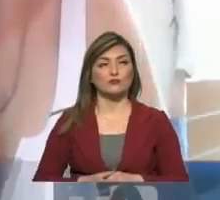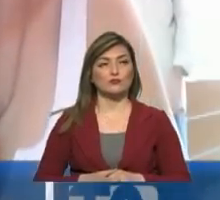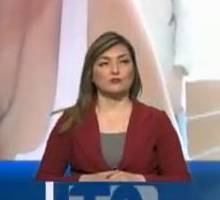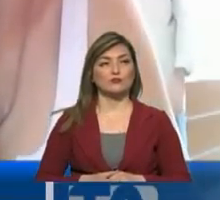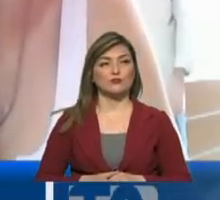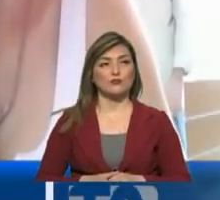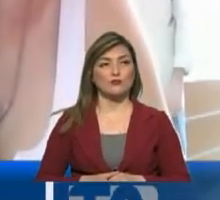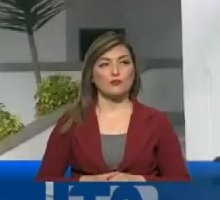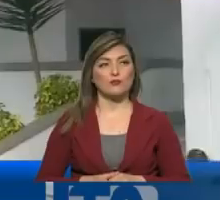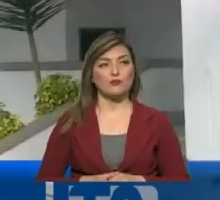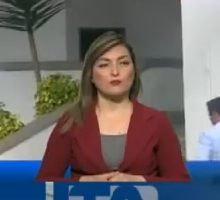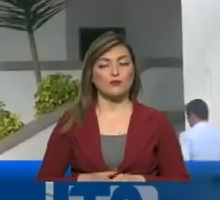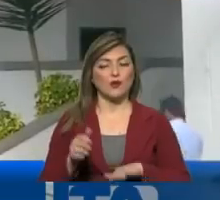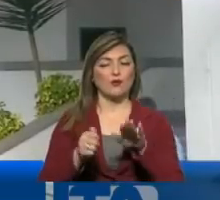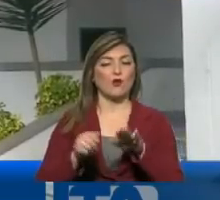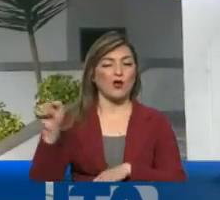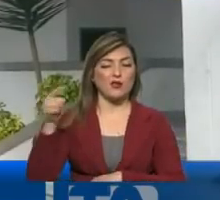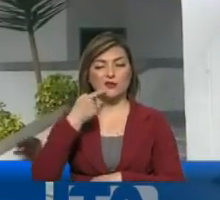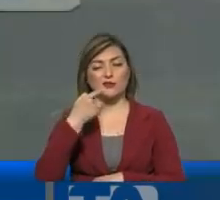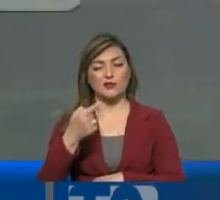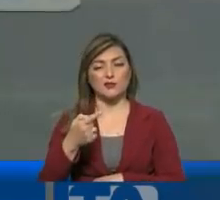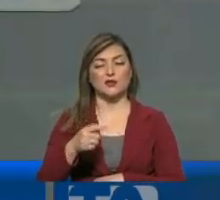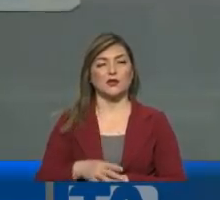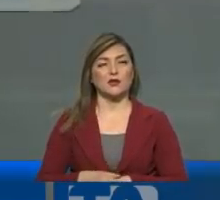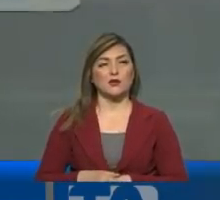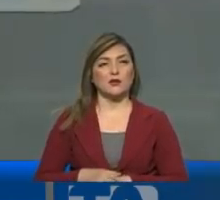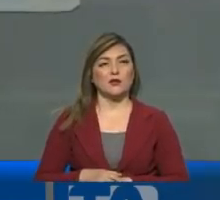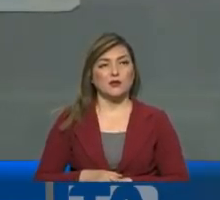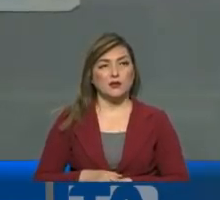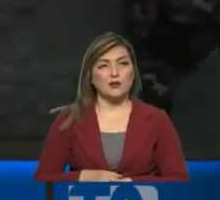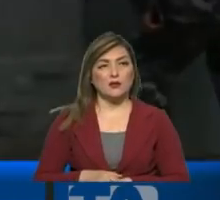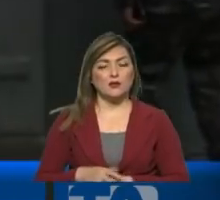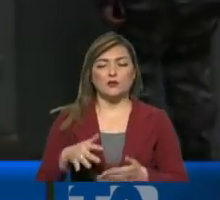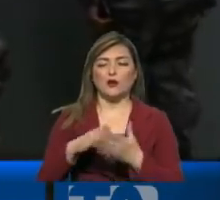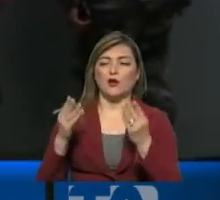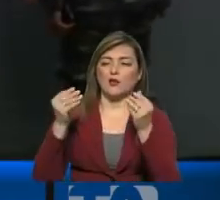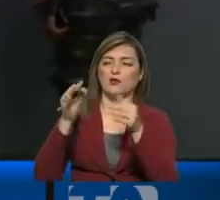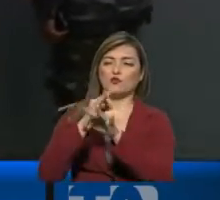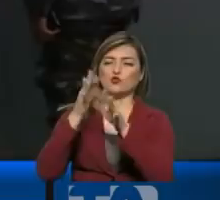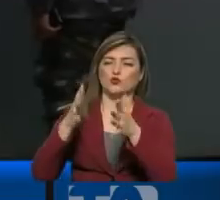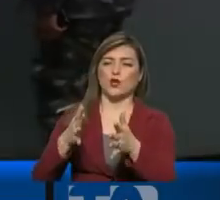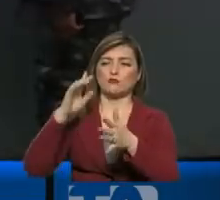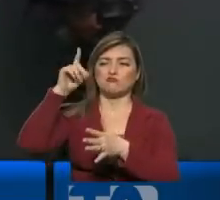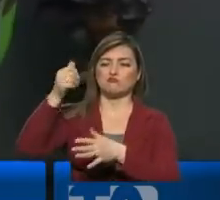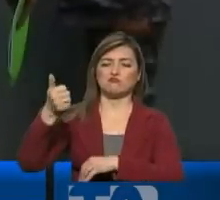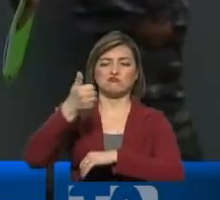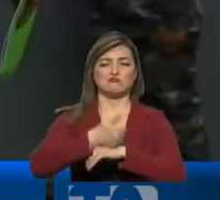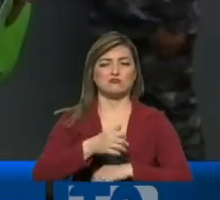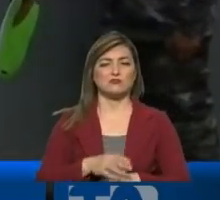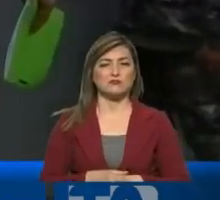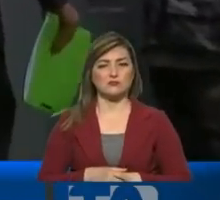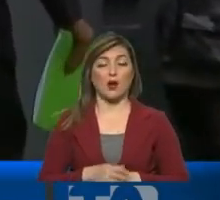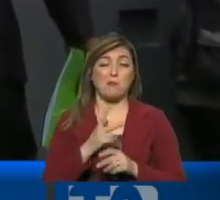la abogada penalista Paulina Araujo, más allá del ámbito penal, este caso pone en discusión la calidad de los funcionarios de Estado, pues quien